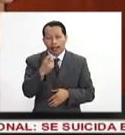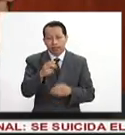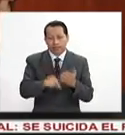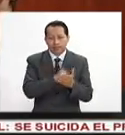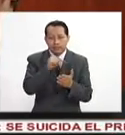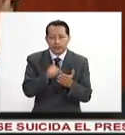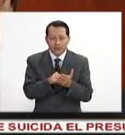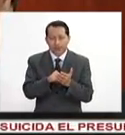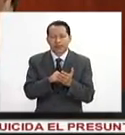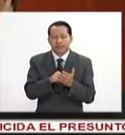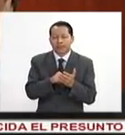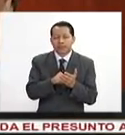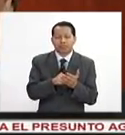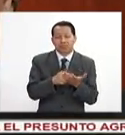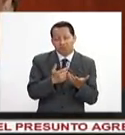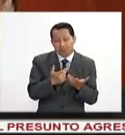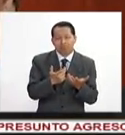espacios.